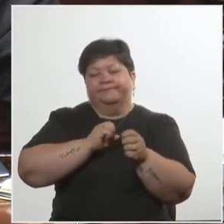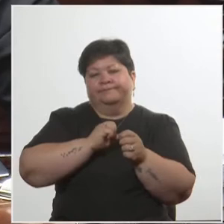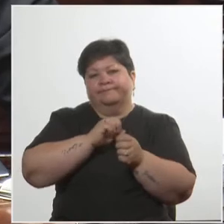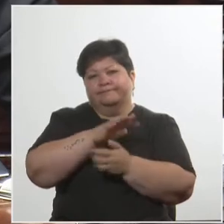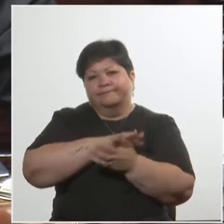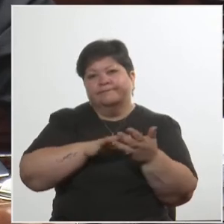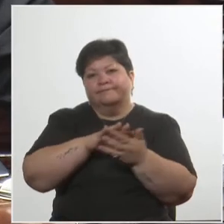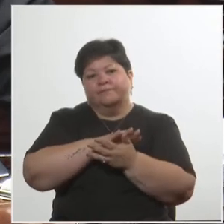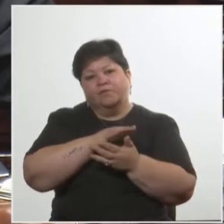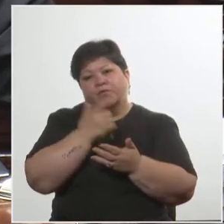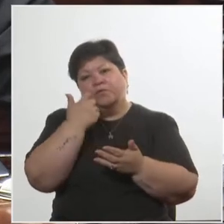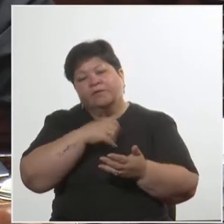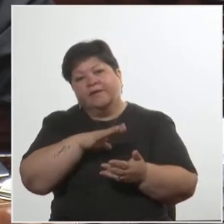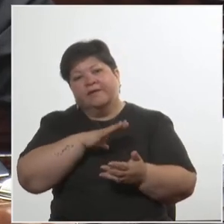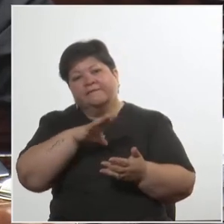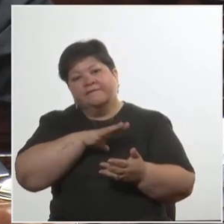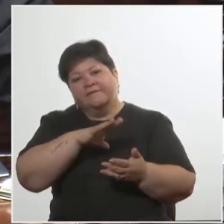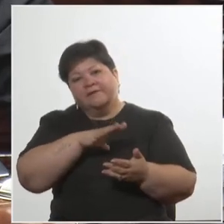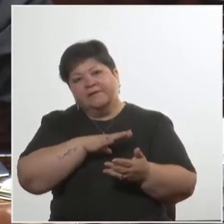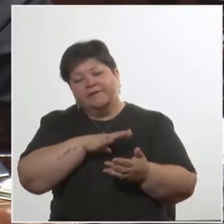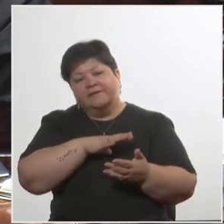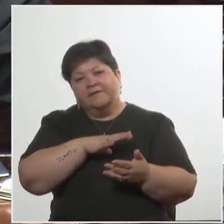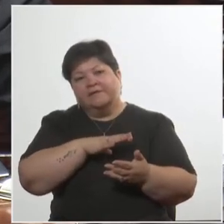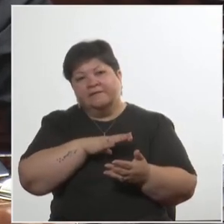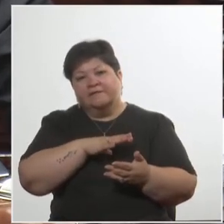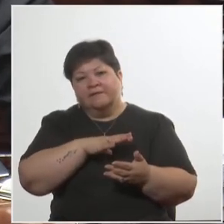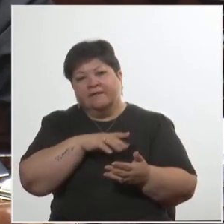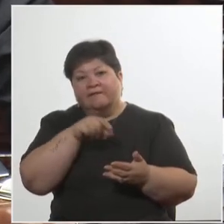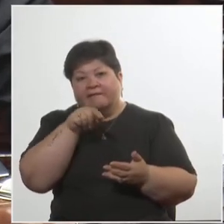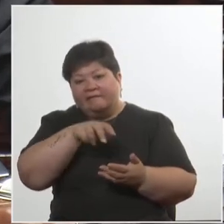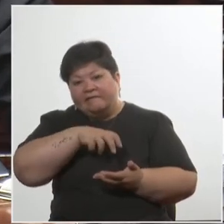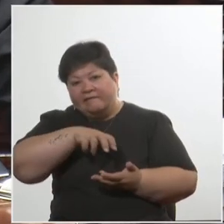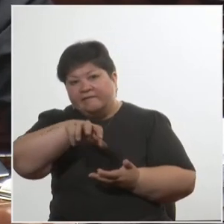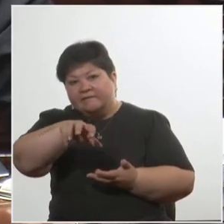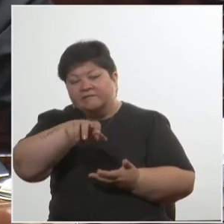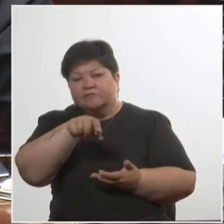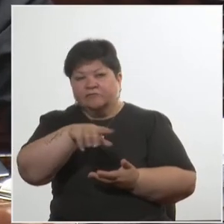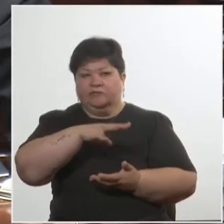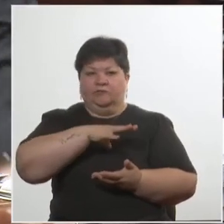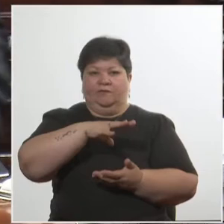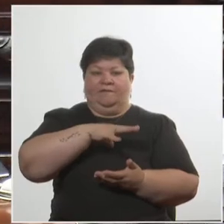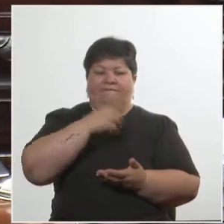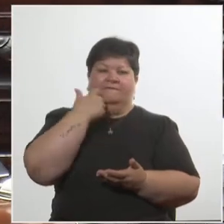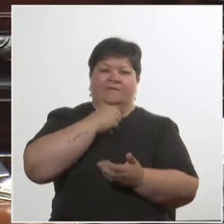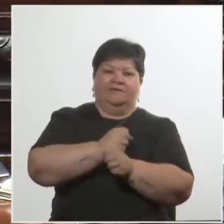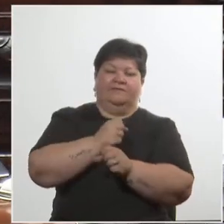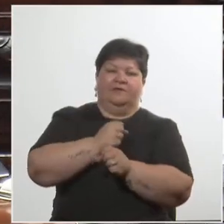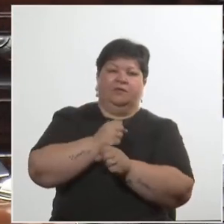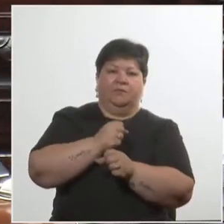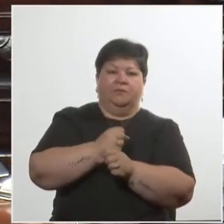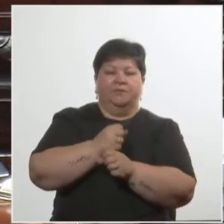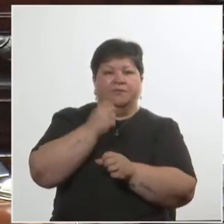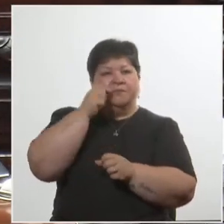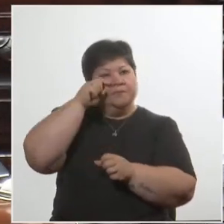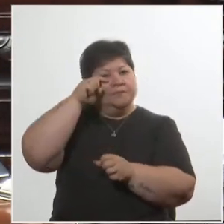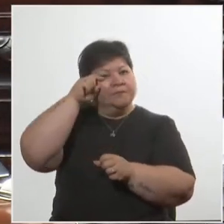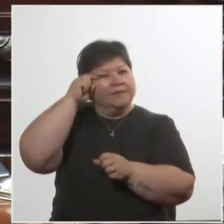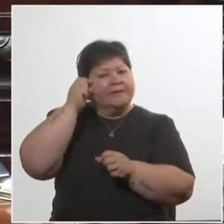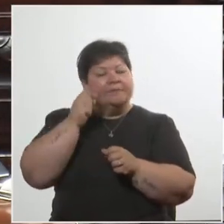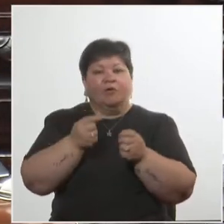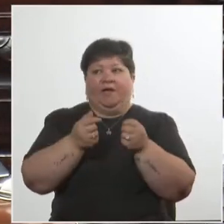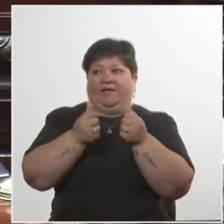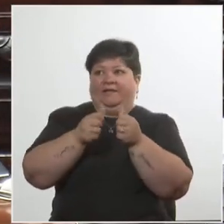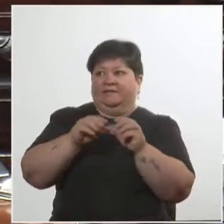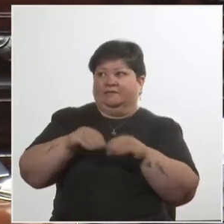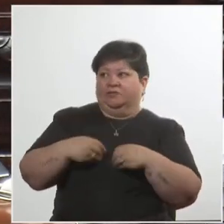persisten en algún grado en este sector ello debido a la paralización casi total de